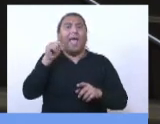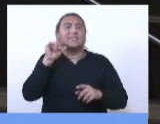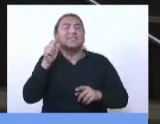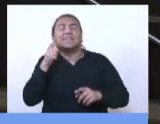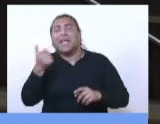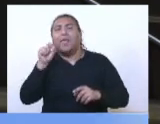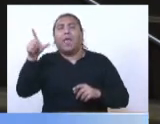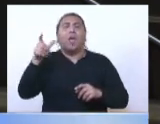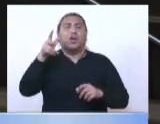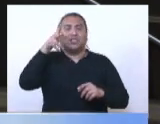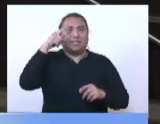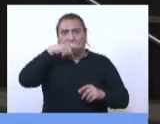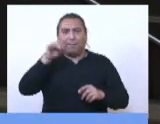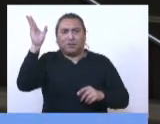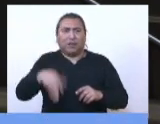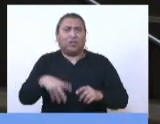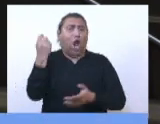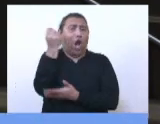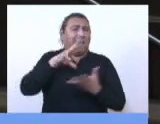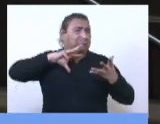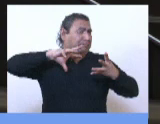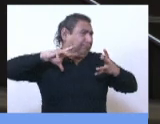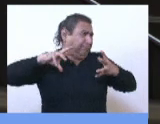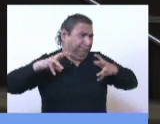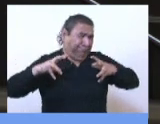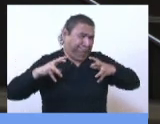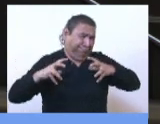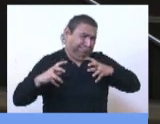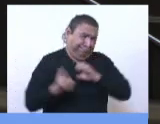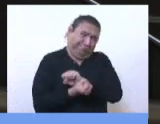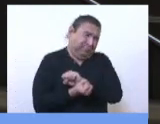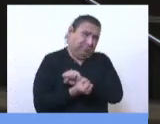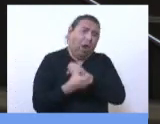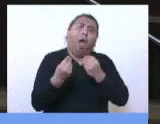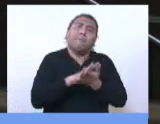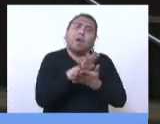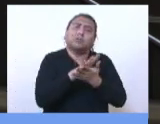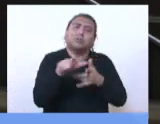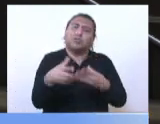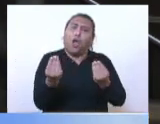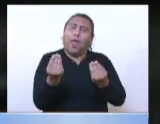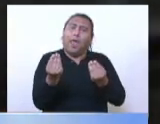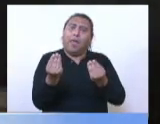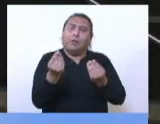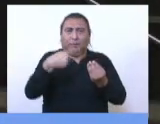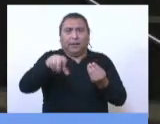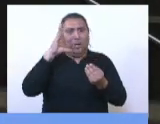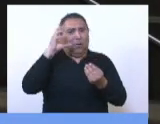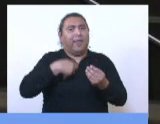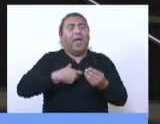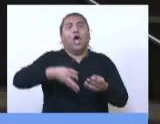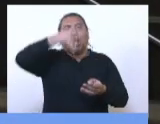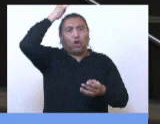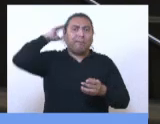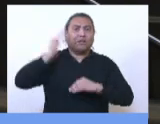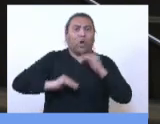economía destruida totalmente bueno hay que arreglar eso y este romano se hizo en un día y entonces